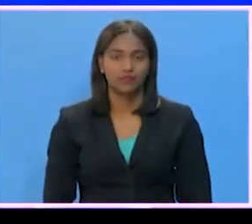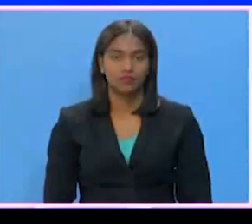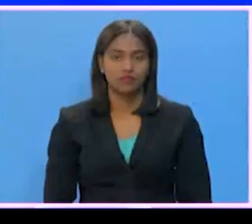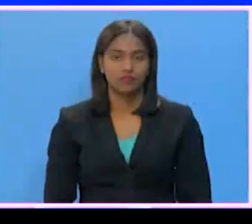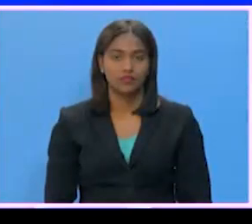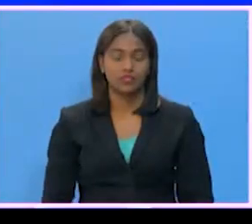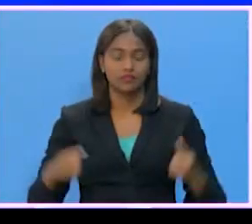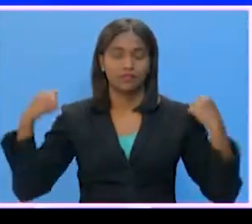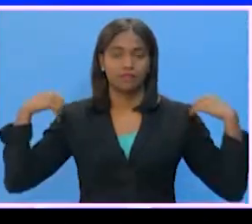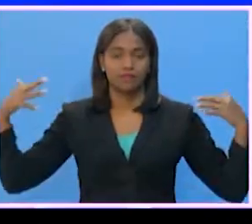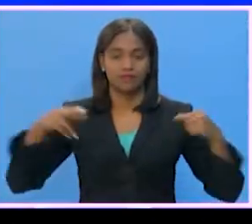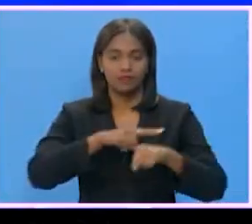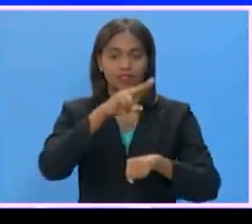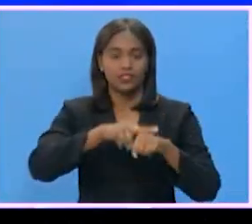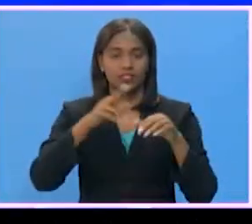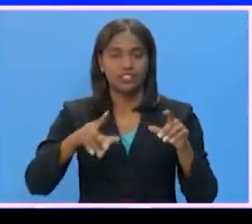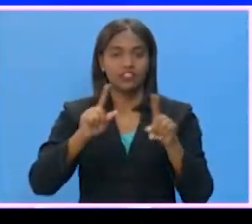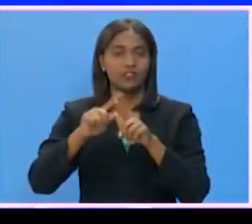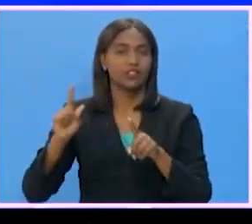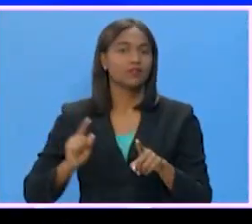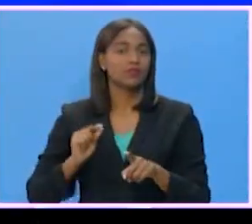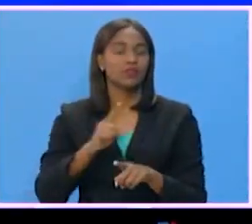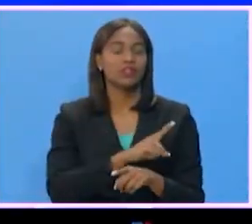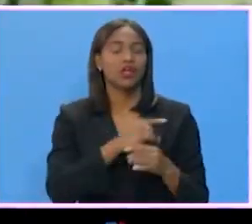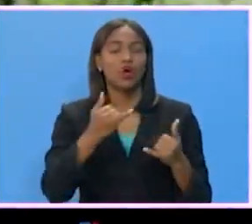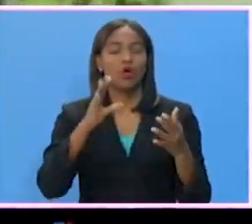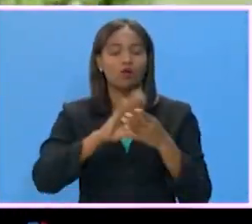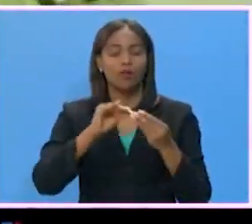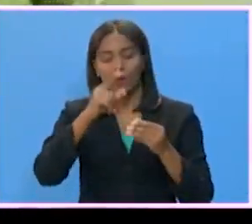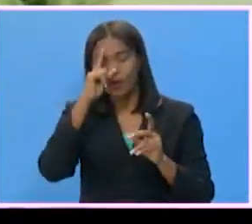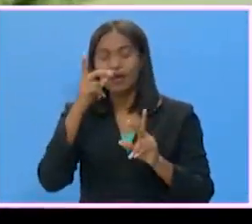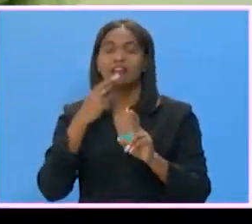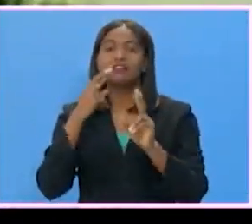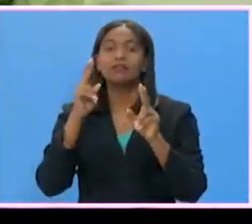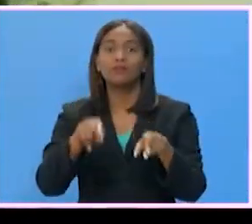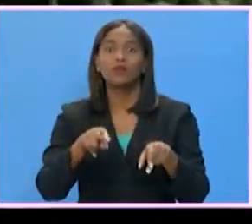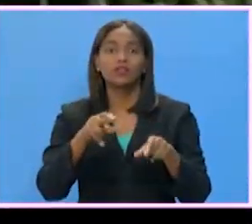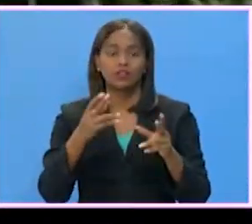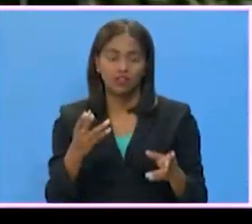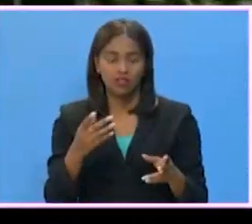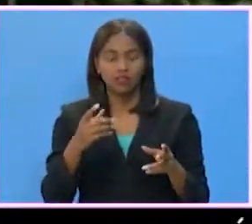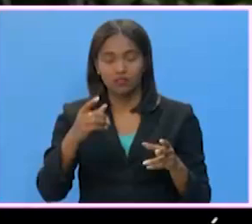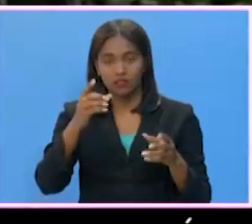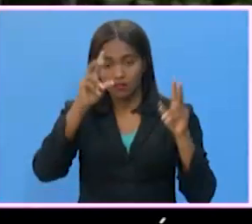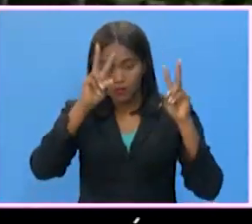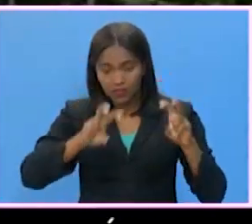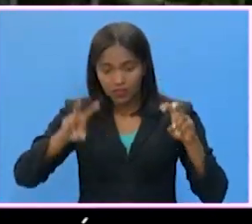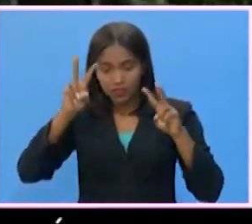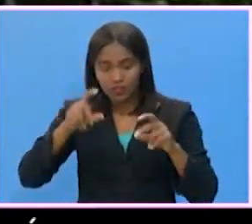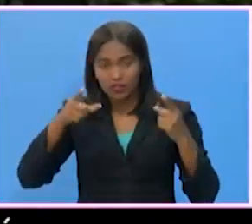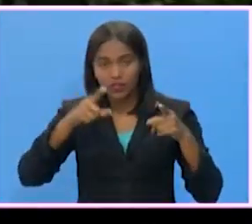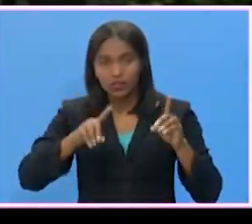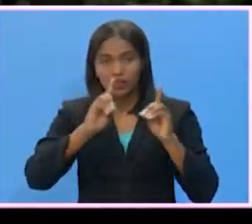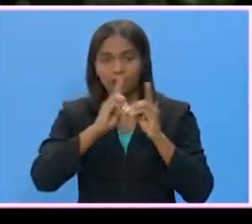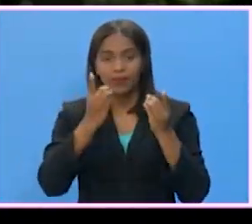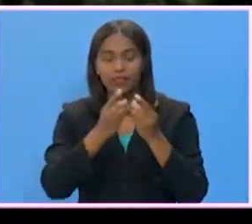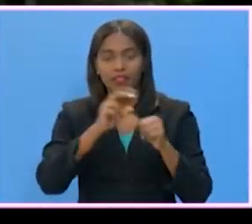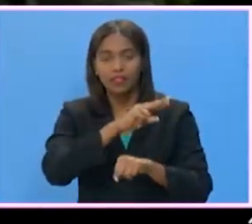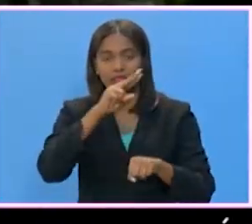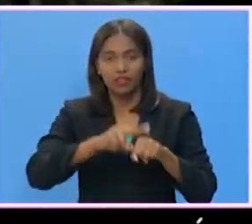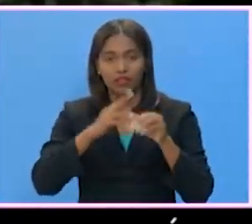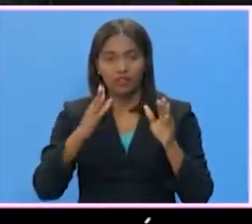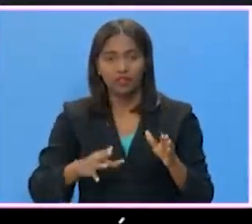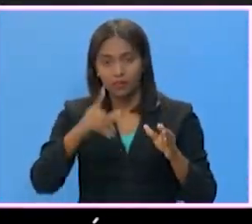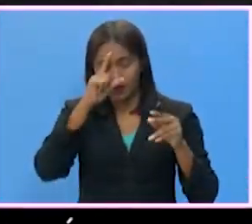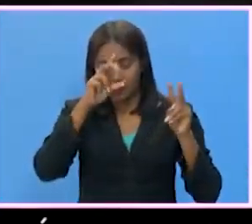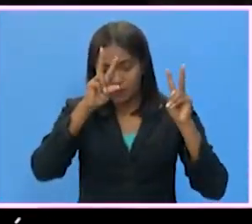Bueno, en el Congreso Nacional, varios diputados reaccionaron hoy ante la respuesta o la supuesta investigación que realiza el Departamento Nacional